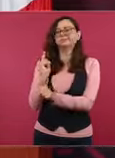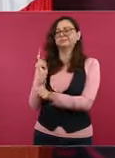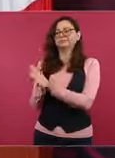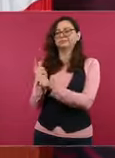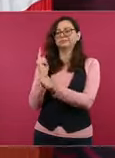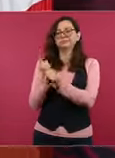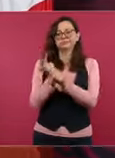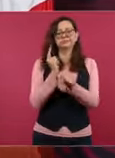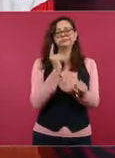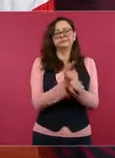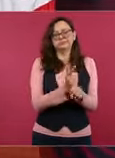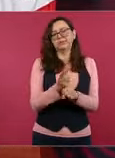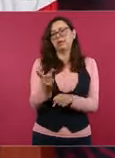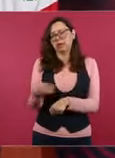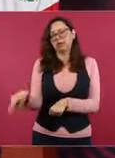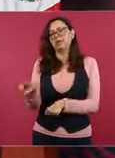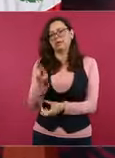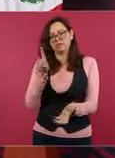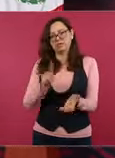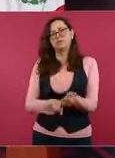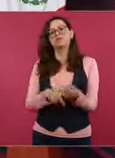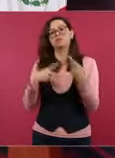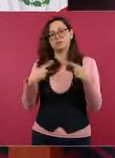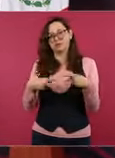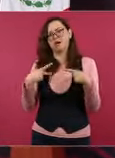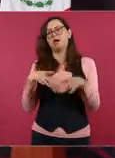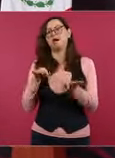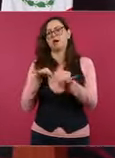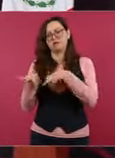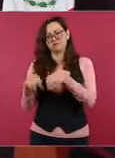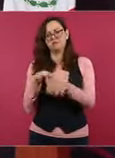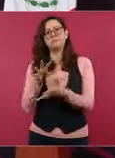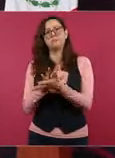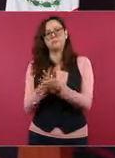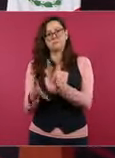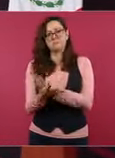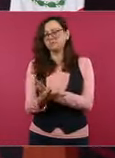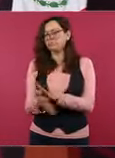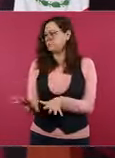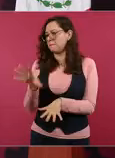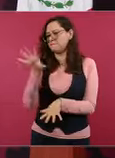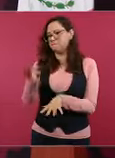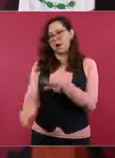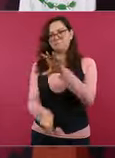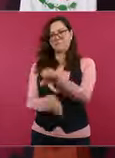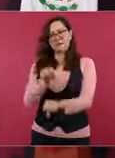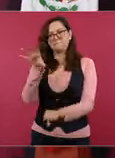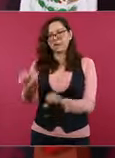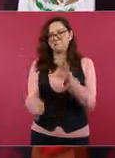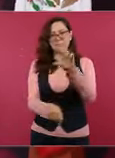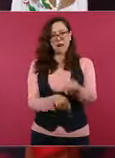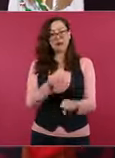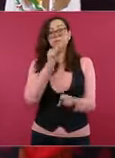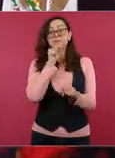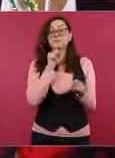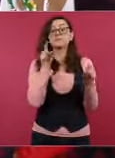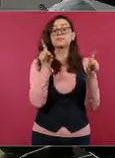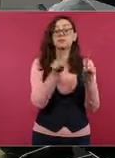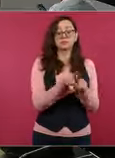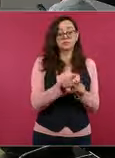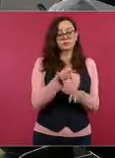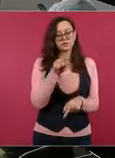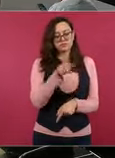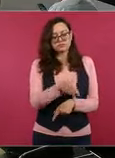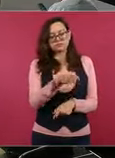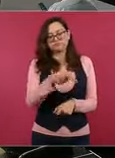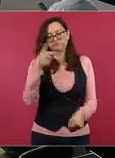un decomiso de cocaína en el aeropuerto, pero no sé